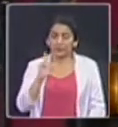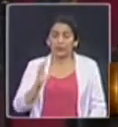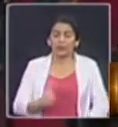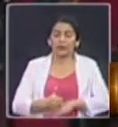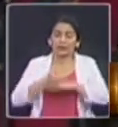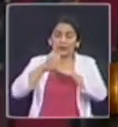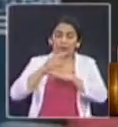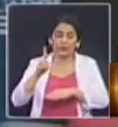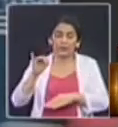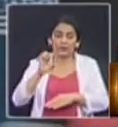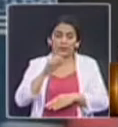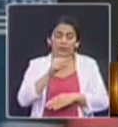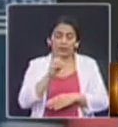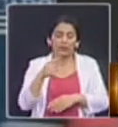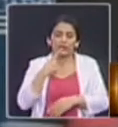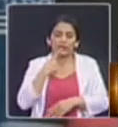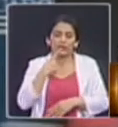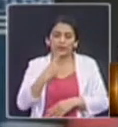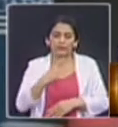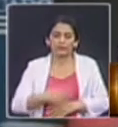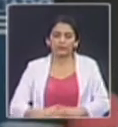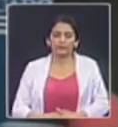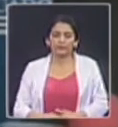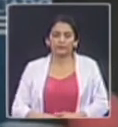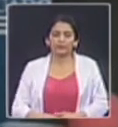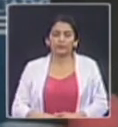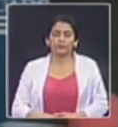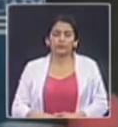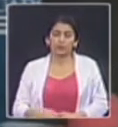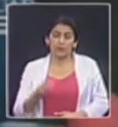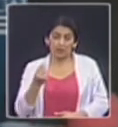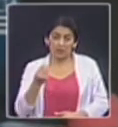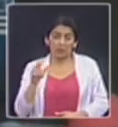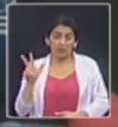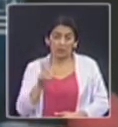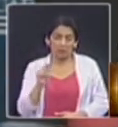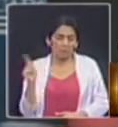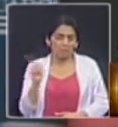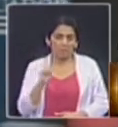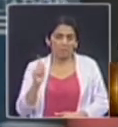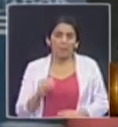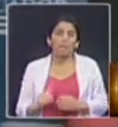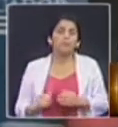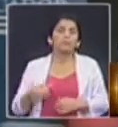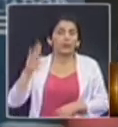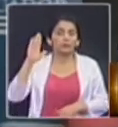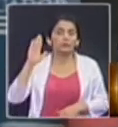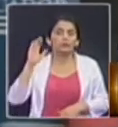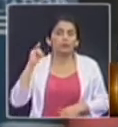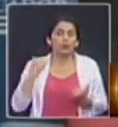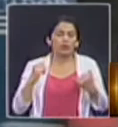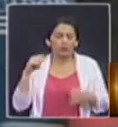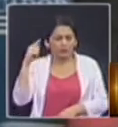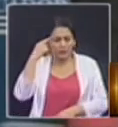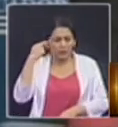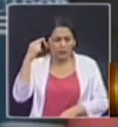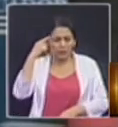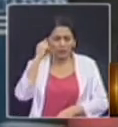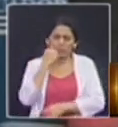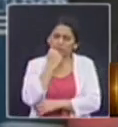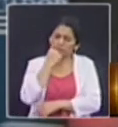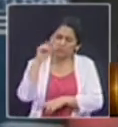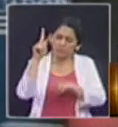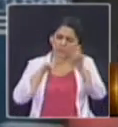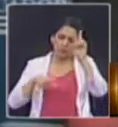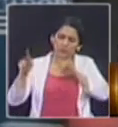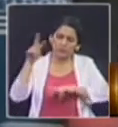Diego García. Es probable que la suma sea superior. En este momento nuestros cálculos de la información que hemos visto nos